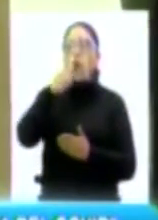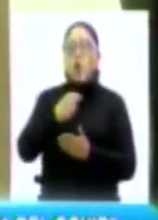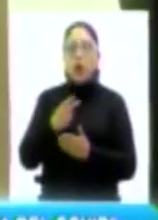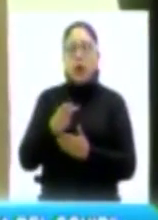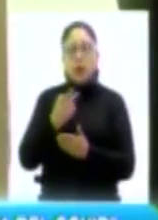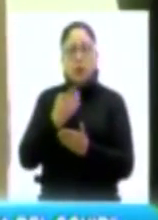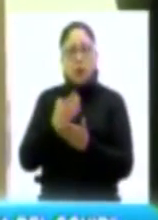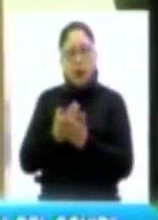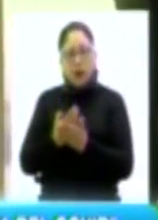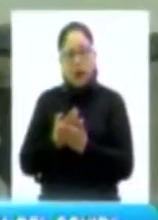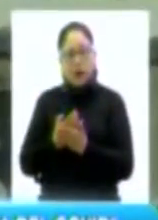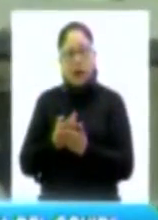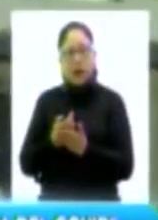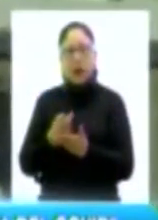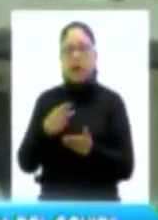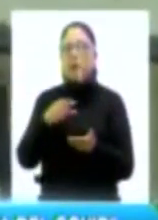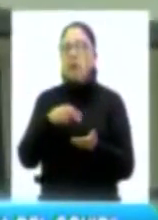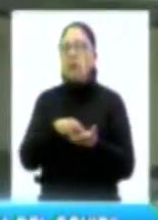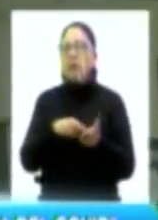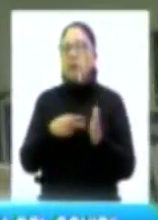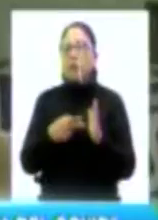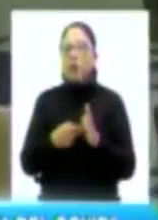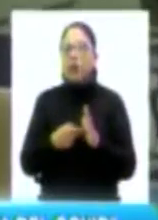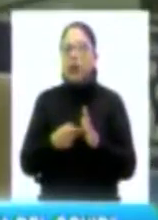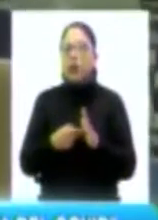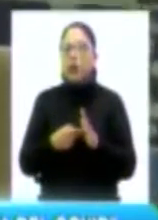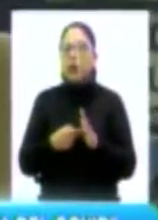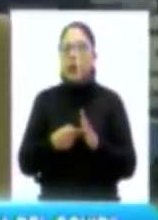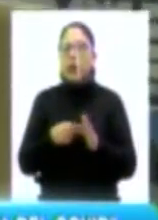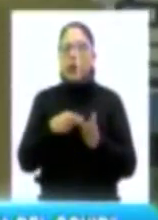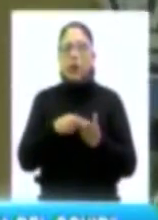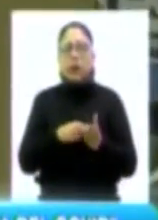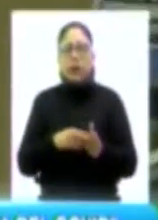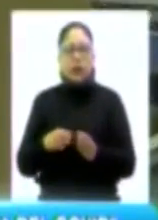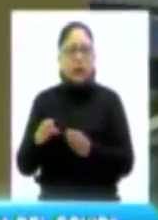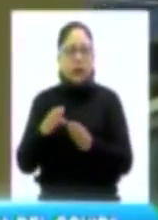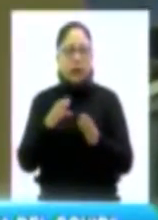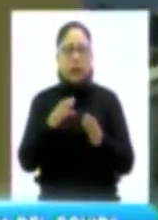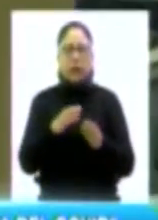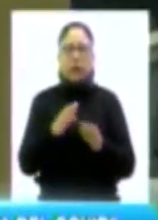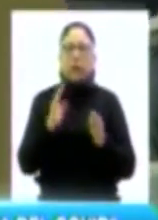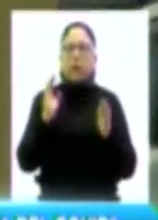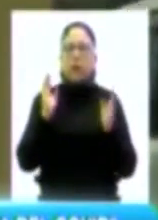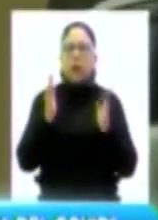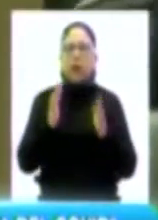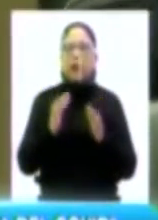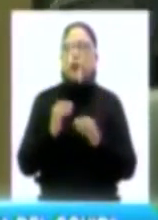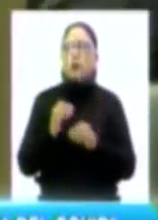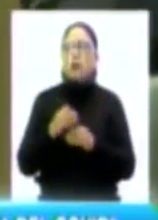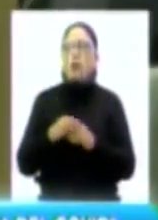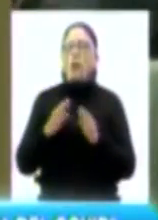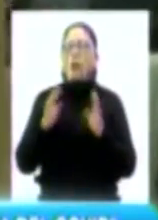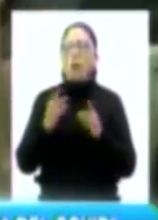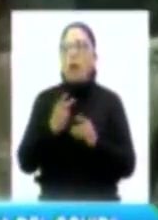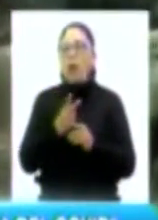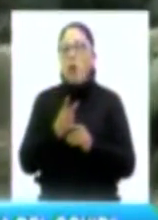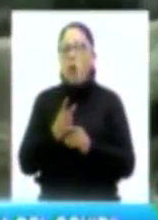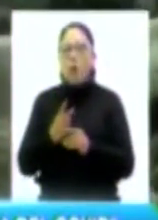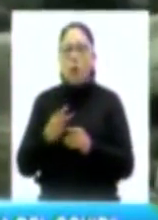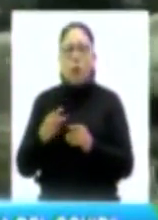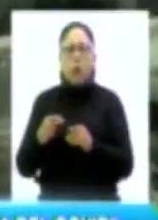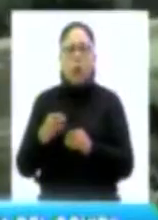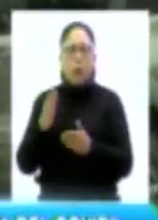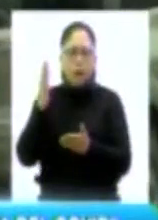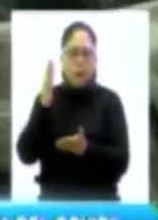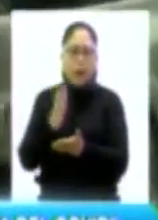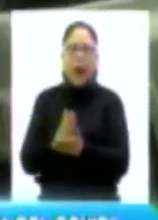estas pruebas significan un mecanismo para cortar progresivamente el avance de la